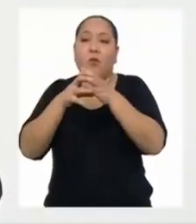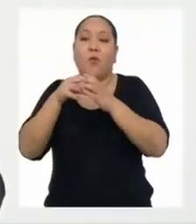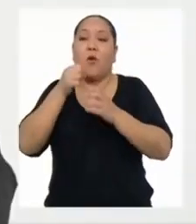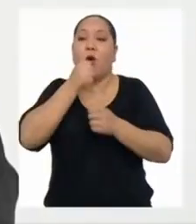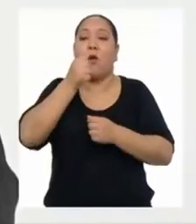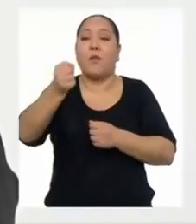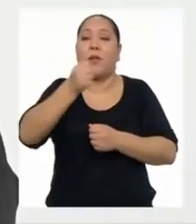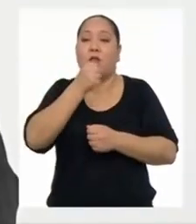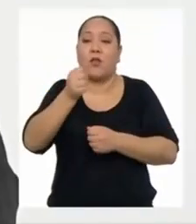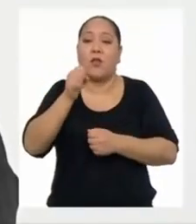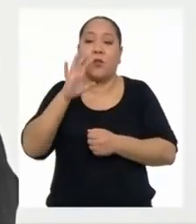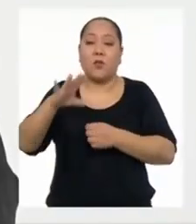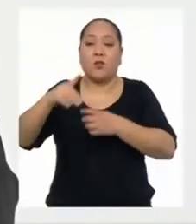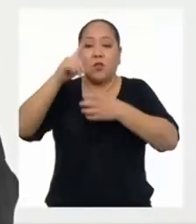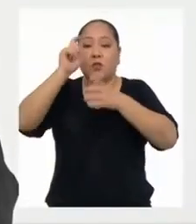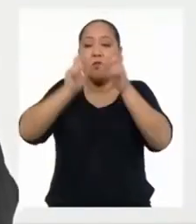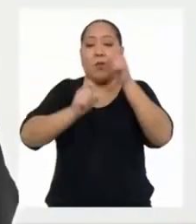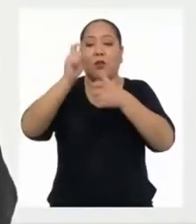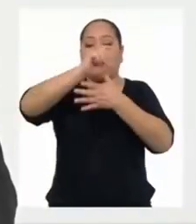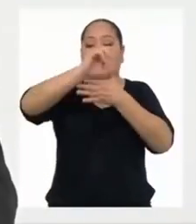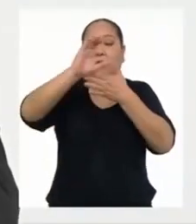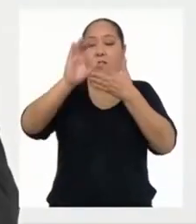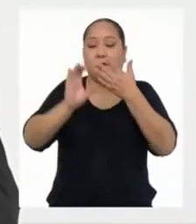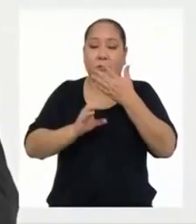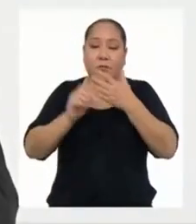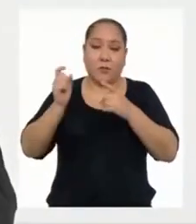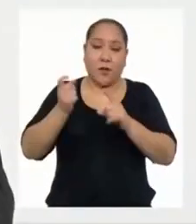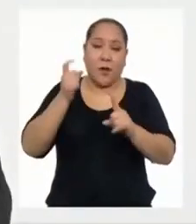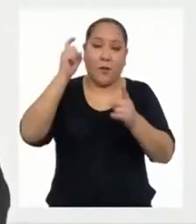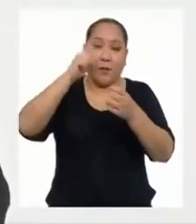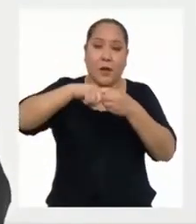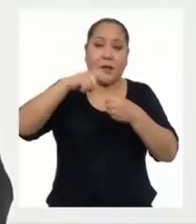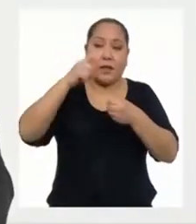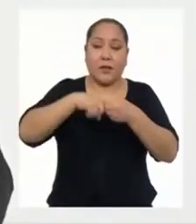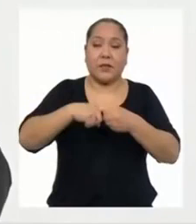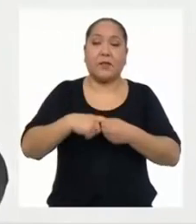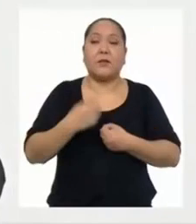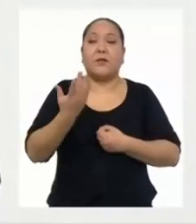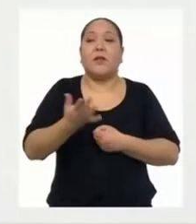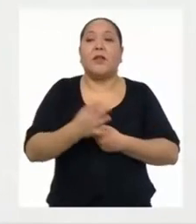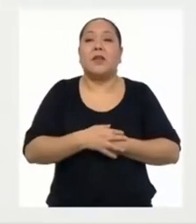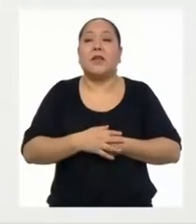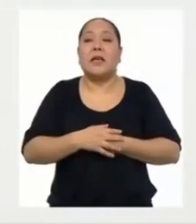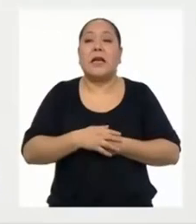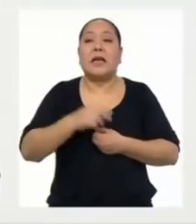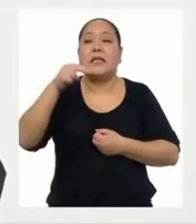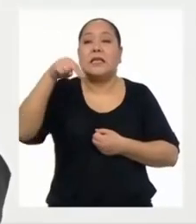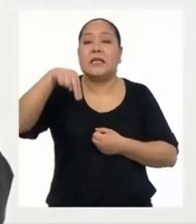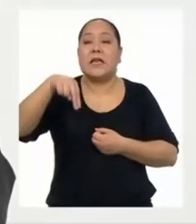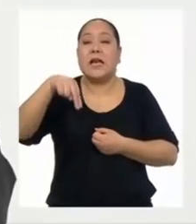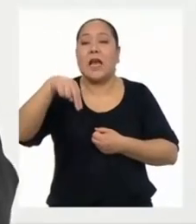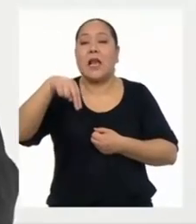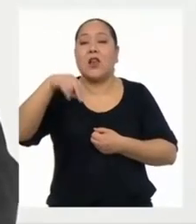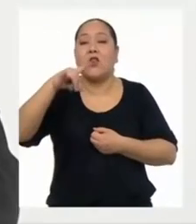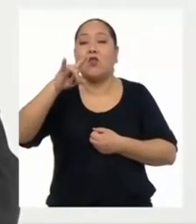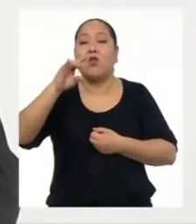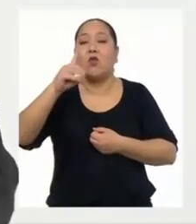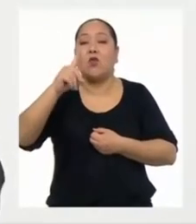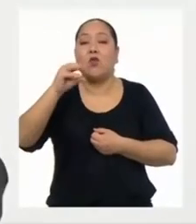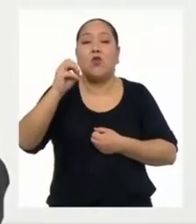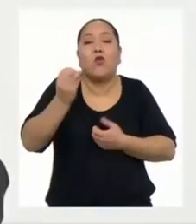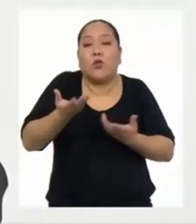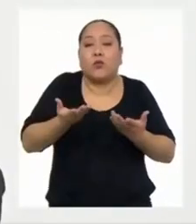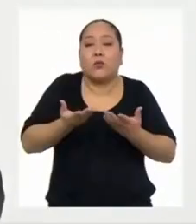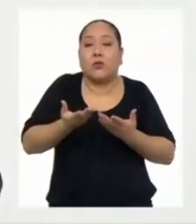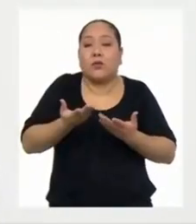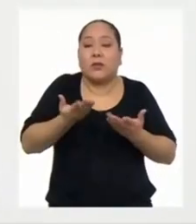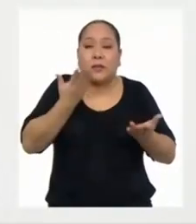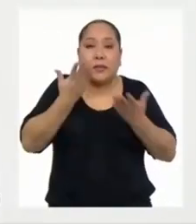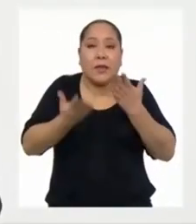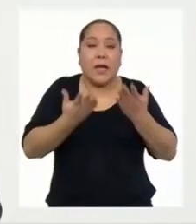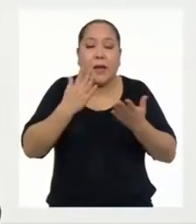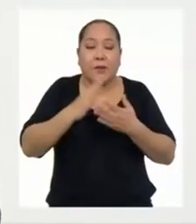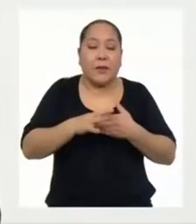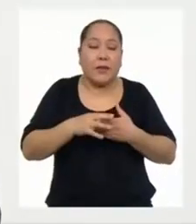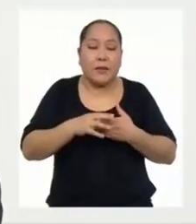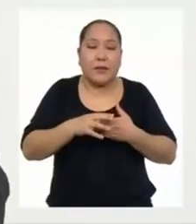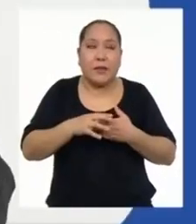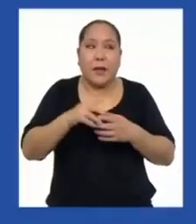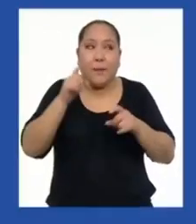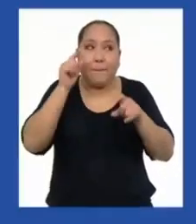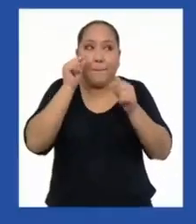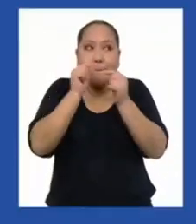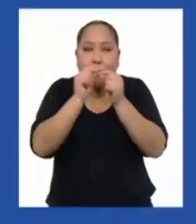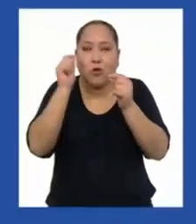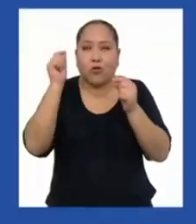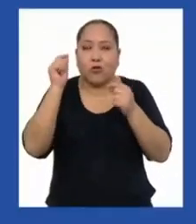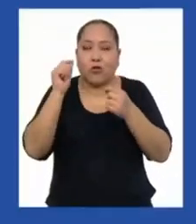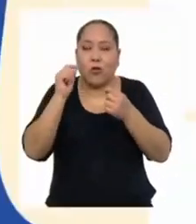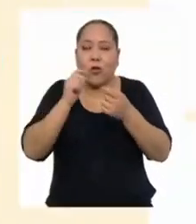Muy bien, Yanira. Y si el nudo es el punto de conflicto de la historia, ¿cuál sería?